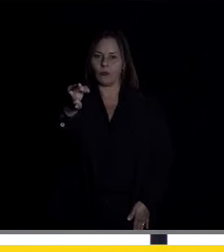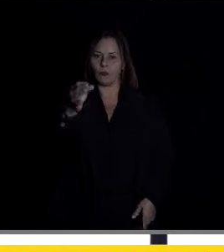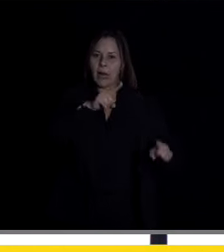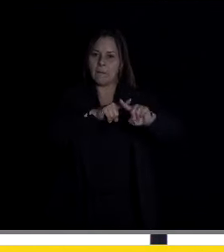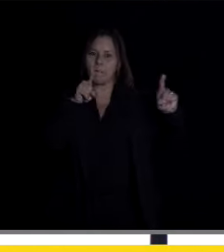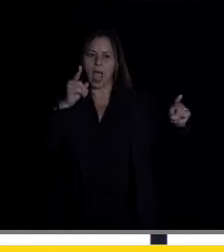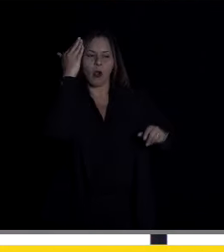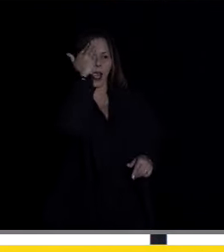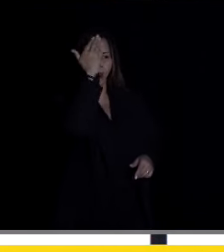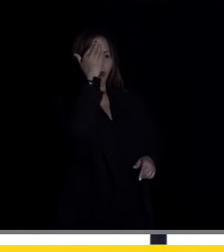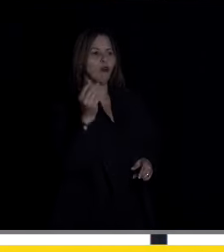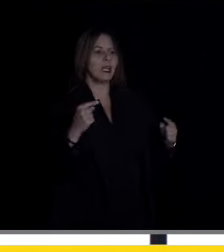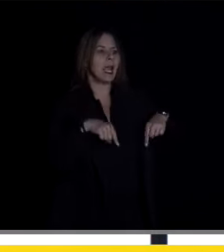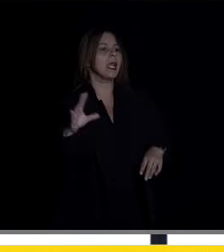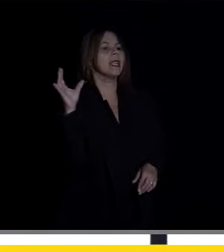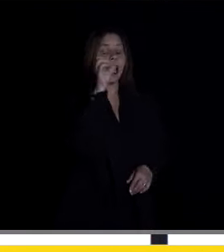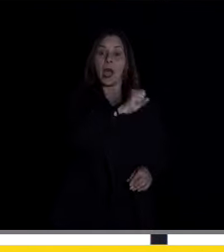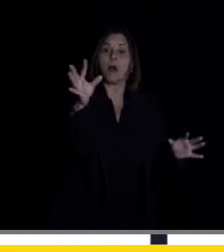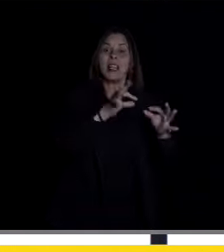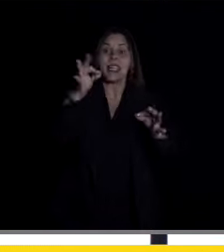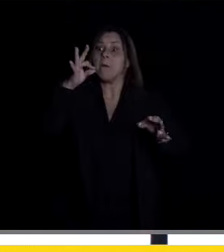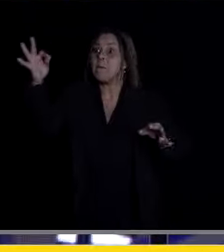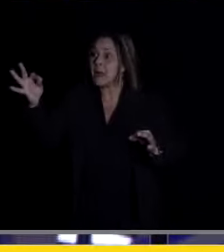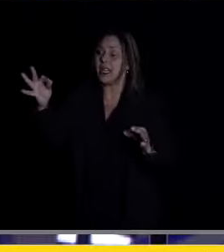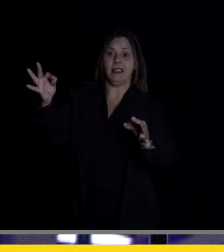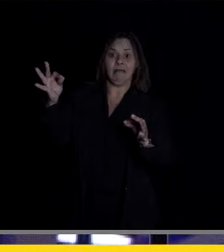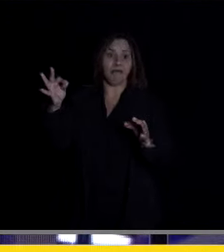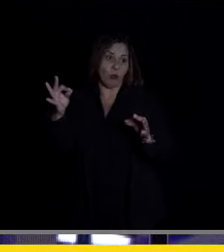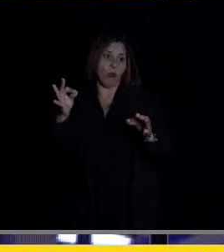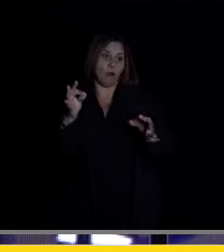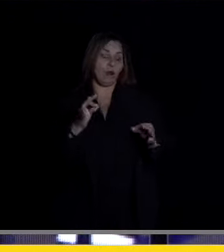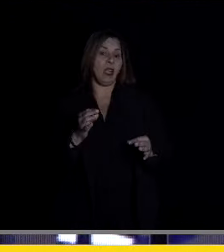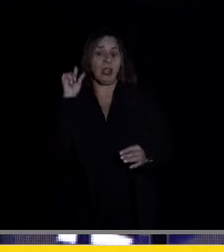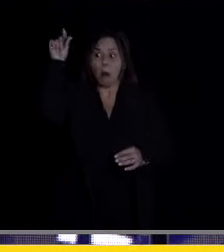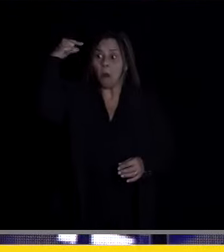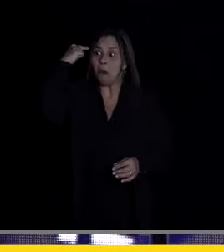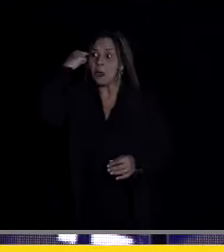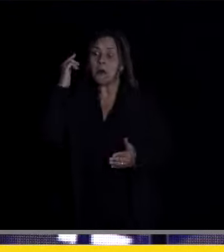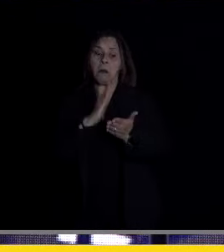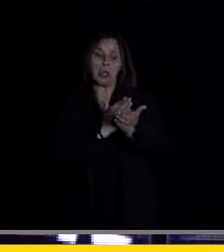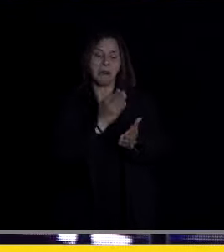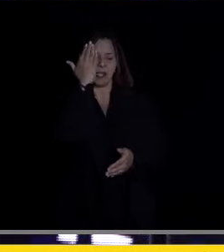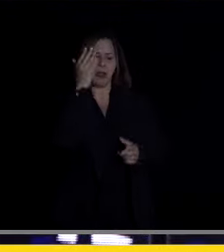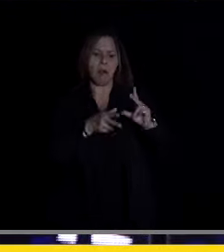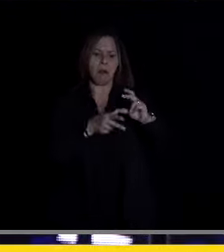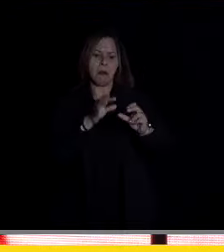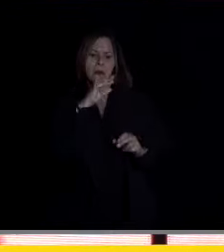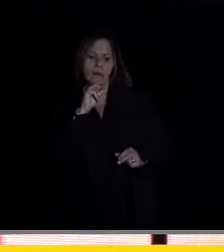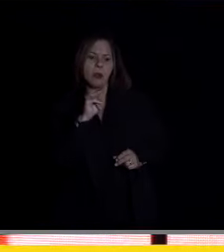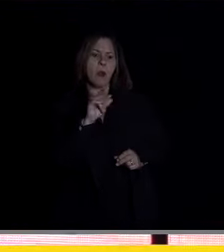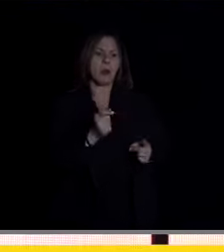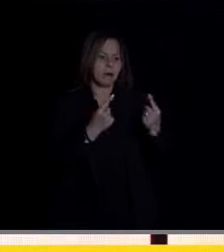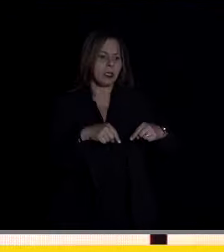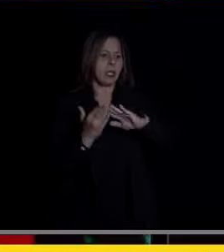Pero los que conocen de Caguas, del espíritu criollo, de nuestro gobierno participativo, sabían que cuando Fiona llegase a la ciudad se toparía